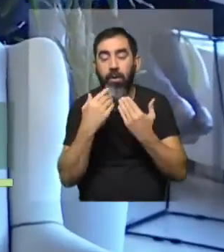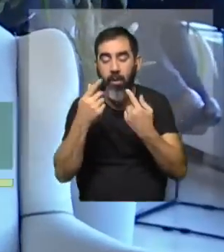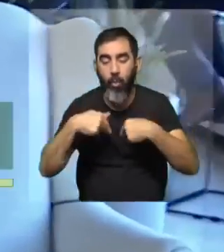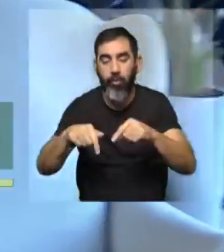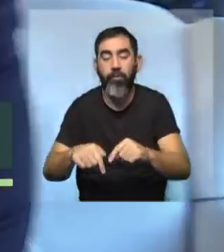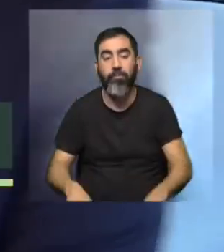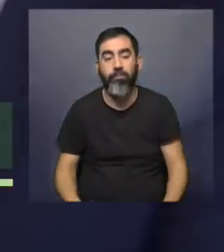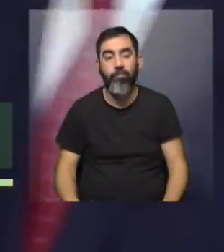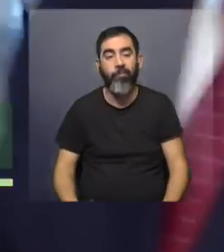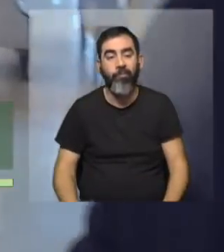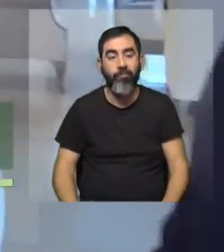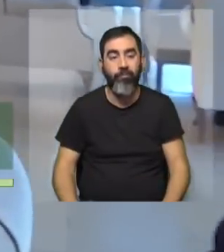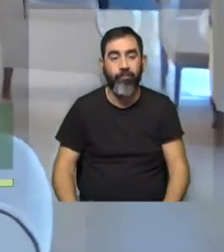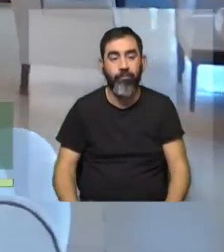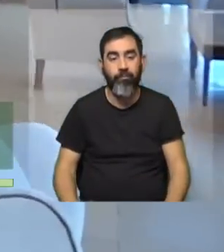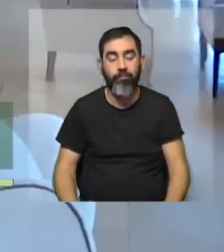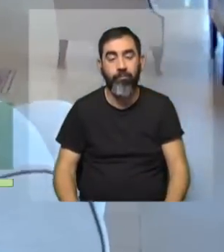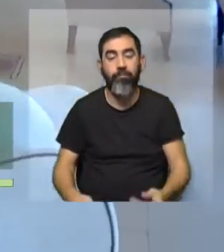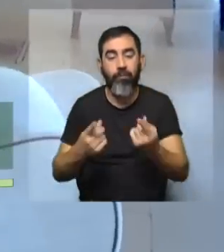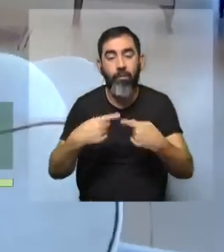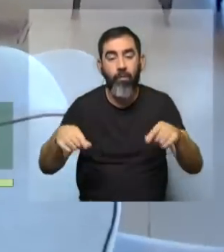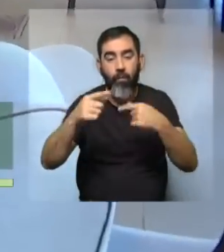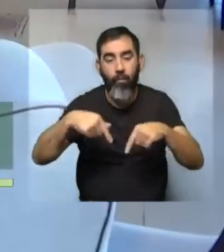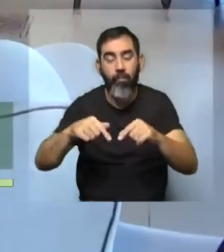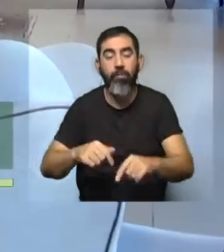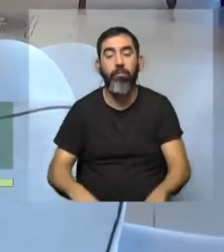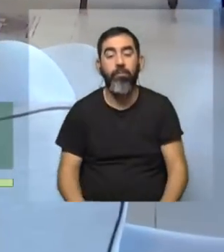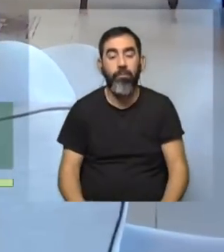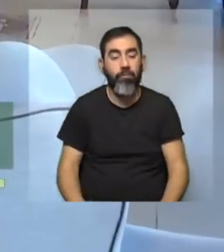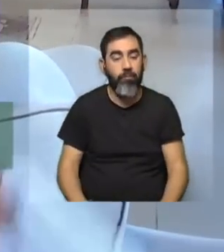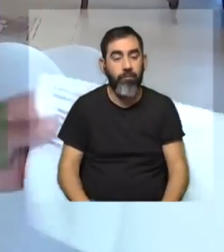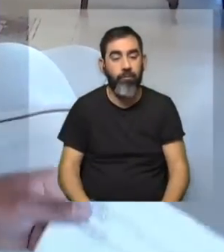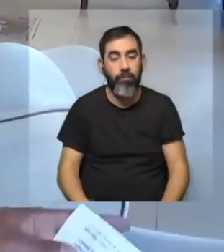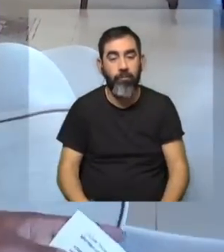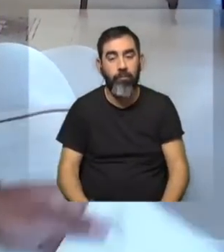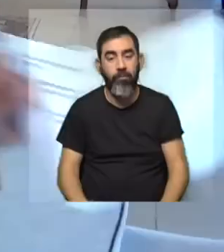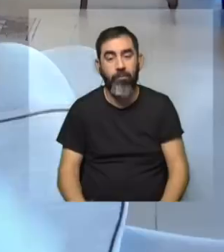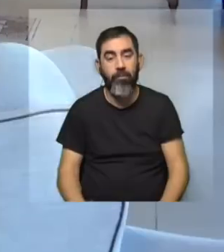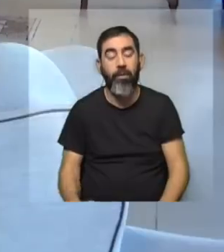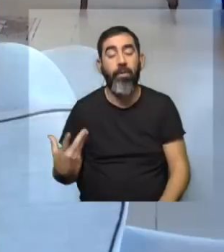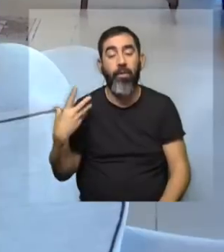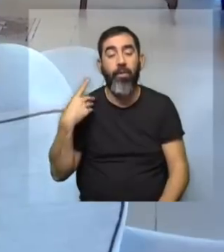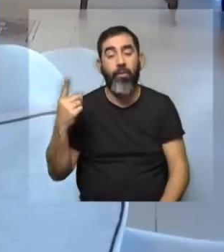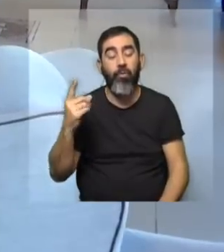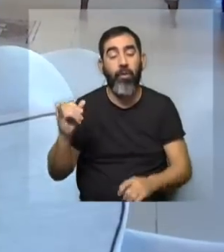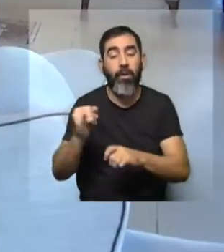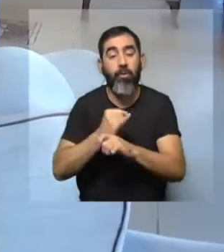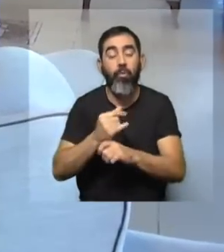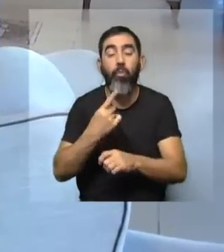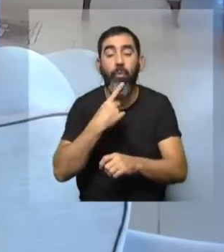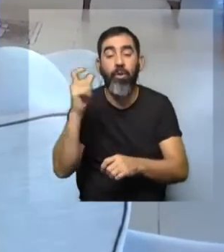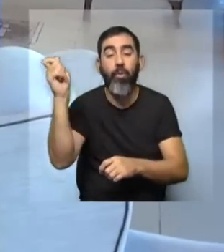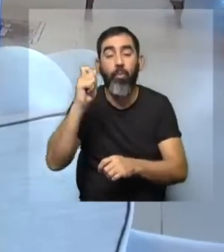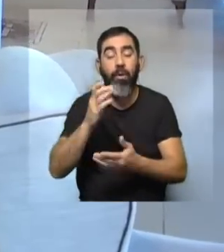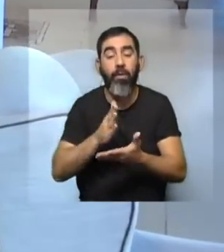a ustedes Pilar José ma volvemos con ustedes allí con Remo carlotto presidente Perdón director ejecutivo de el instituto de políticas